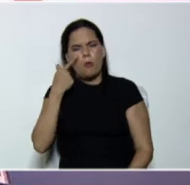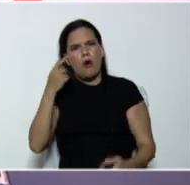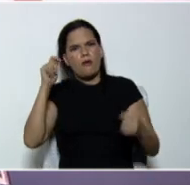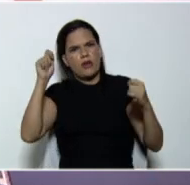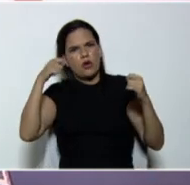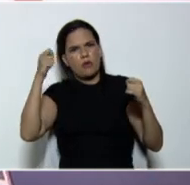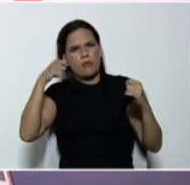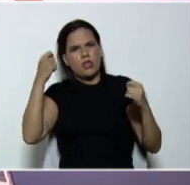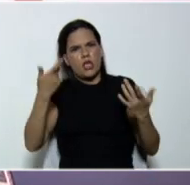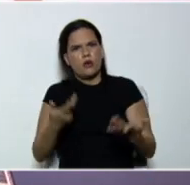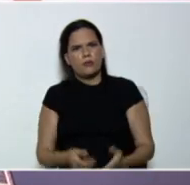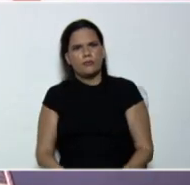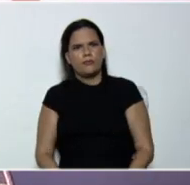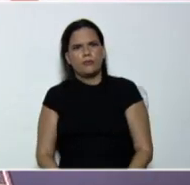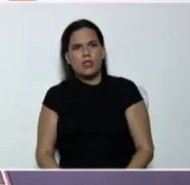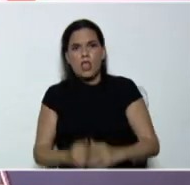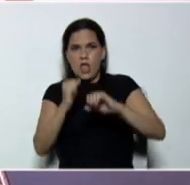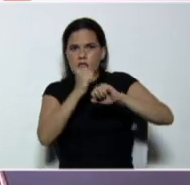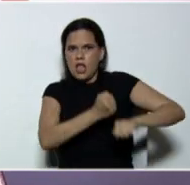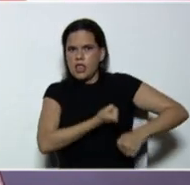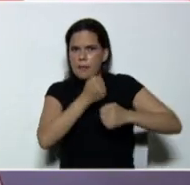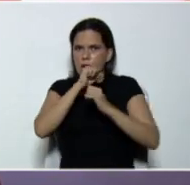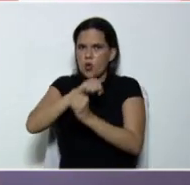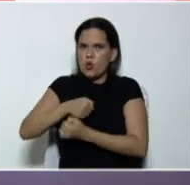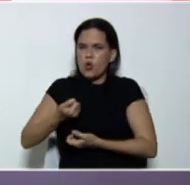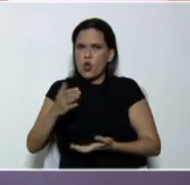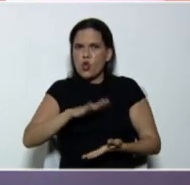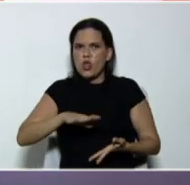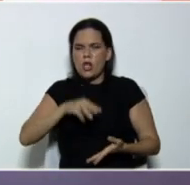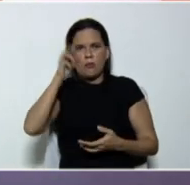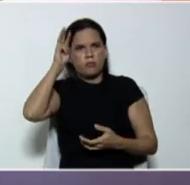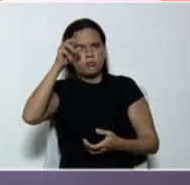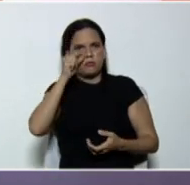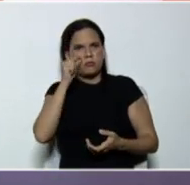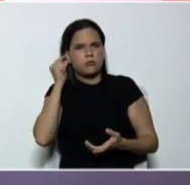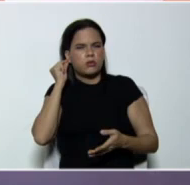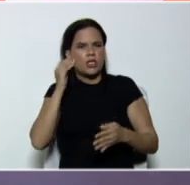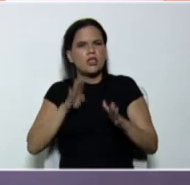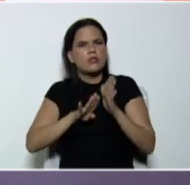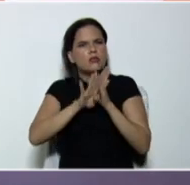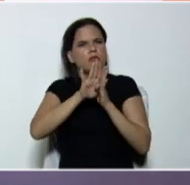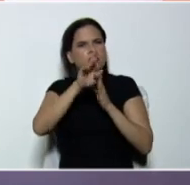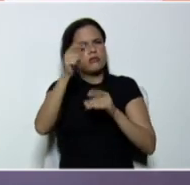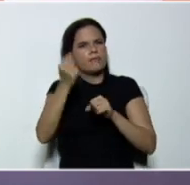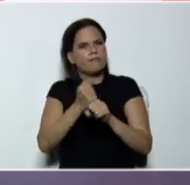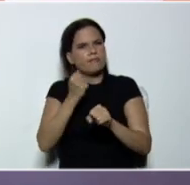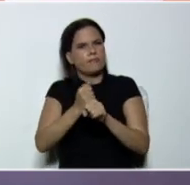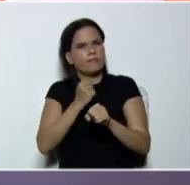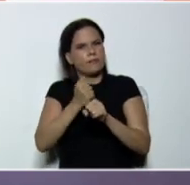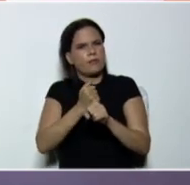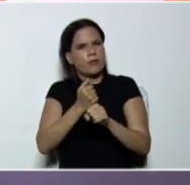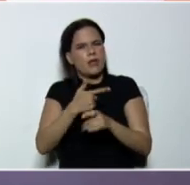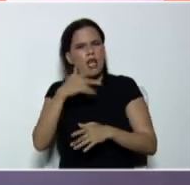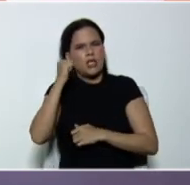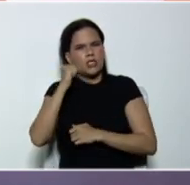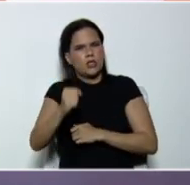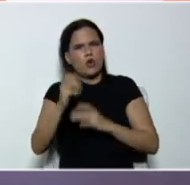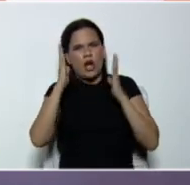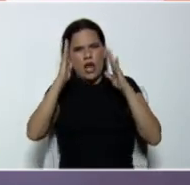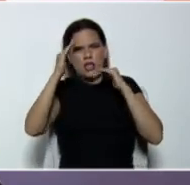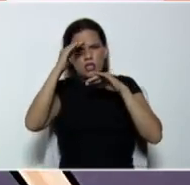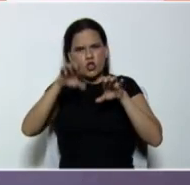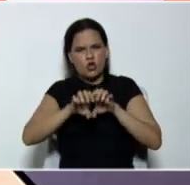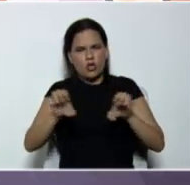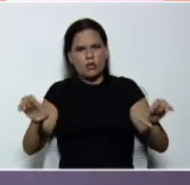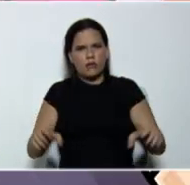de Delta Amacuro, en donde los maestros y maestras muestran cómo están desarrollando el trabajo para garantizar la atención